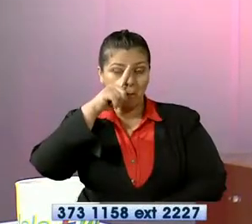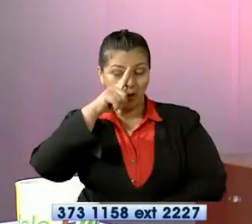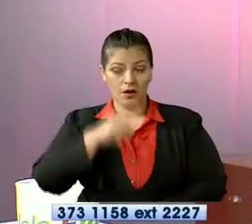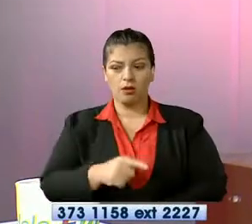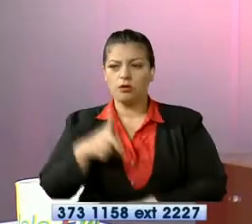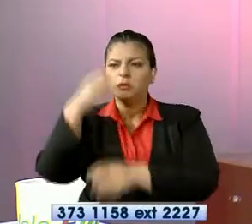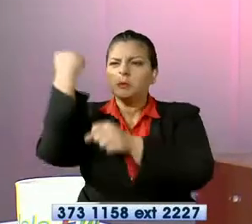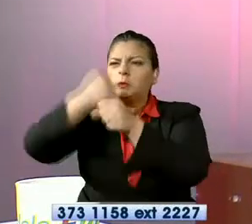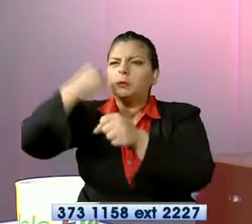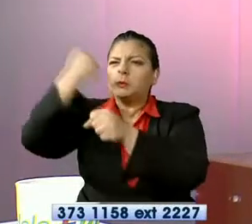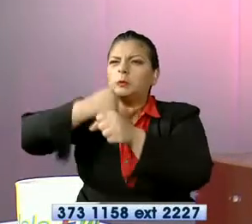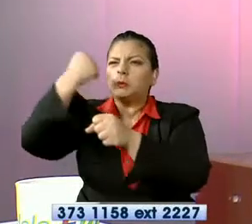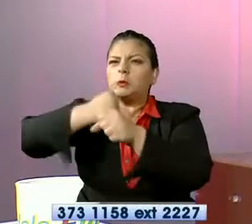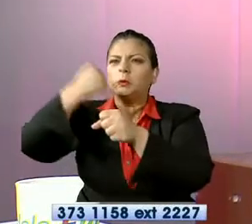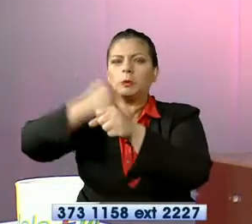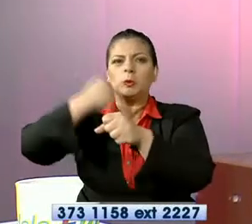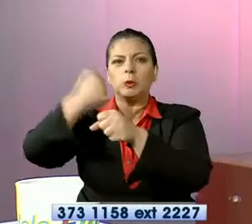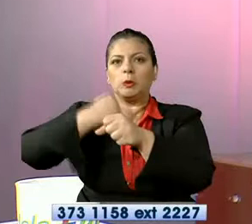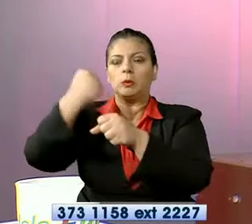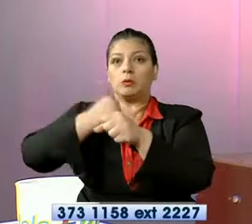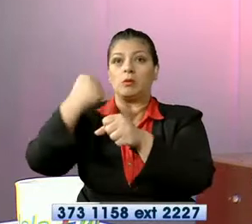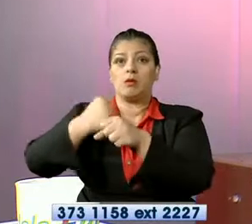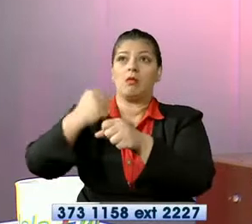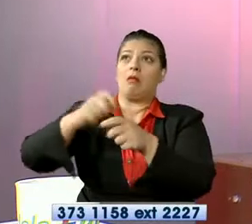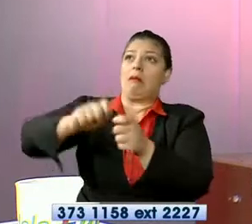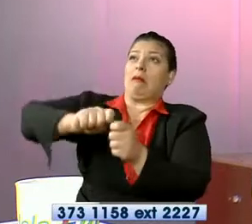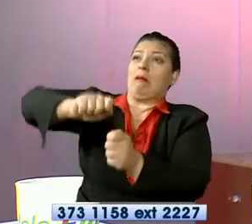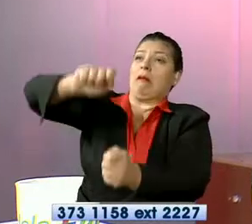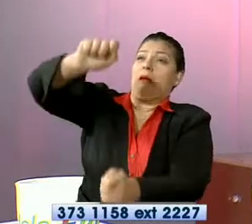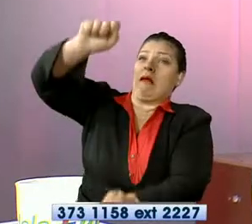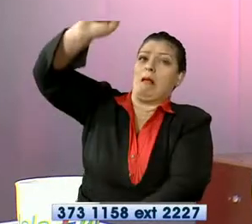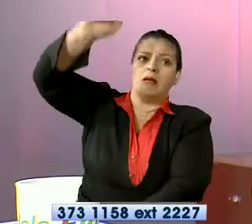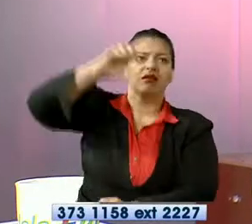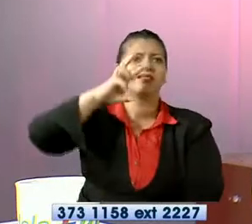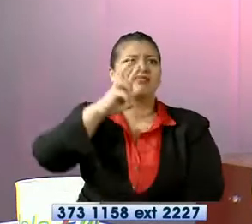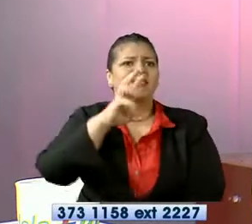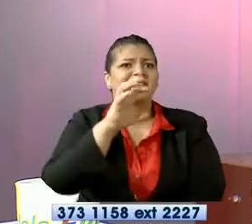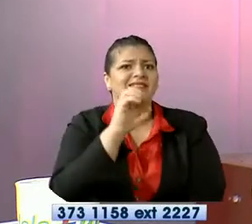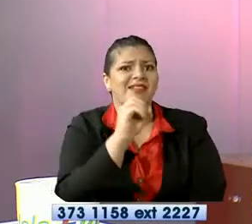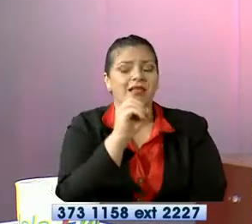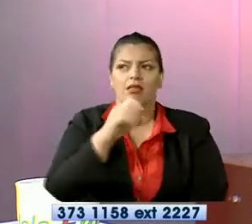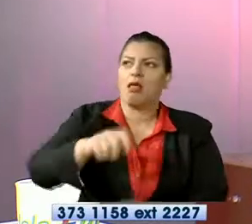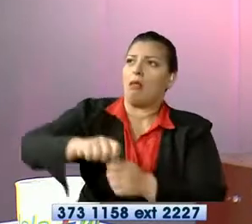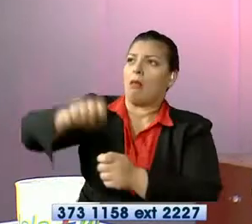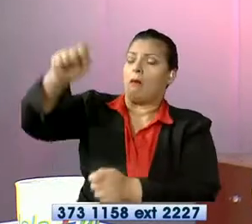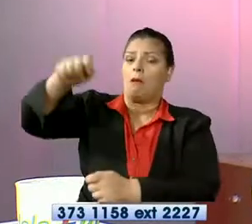un edificio en construcción donde él laboraba. Las autoridades se encuentran investigando el caso.